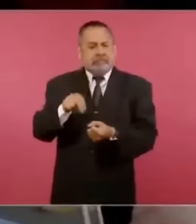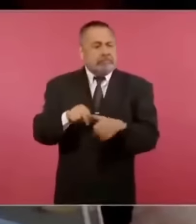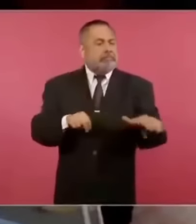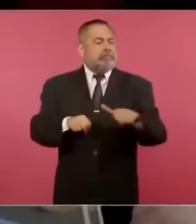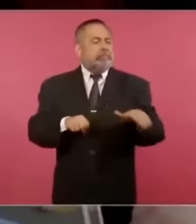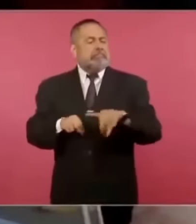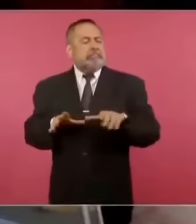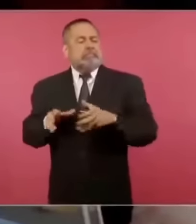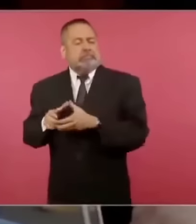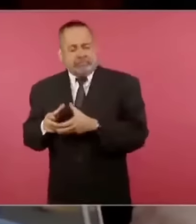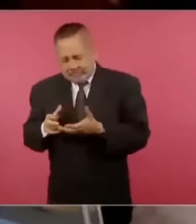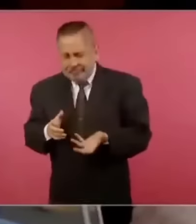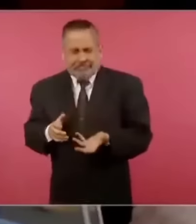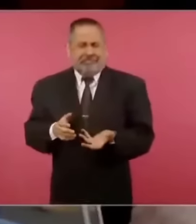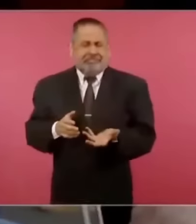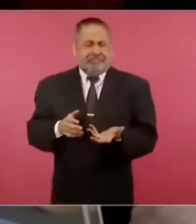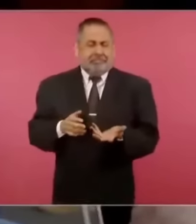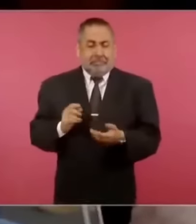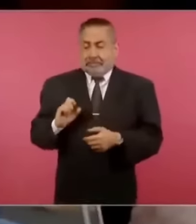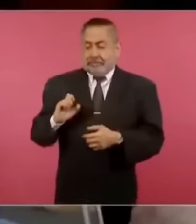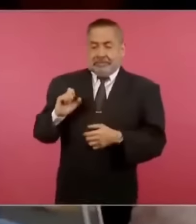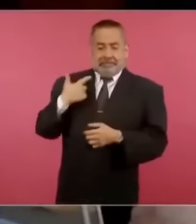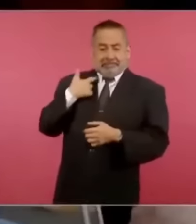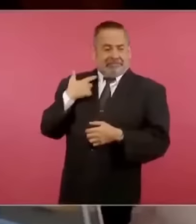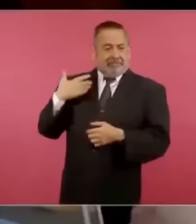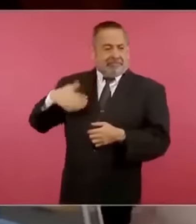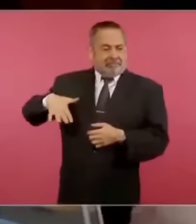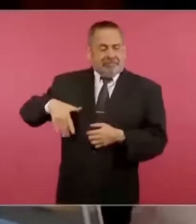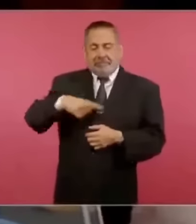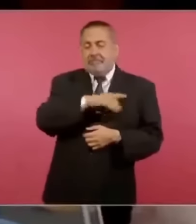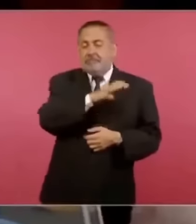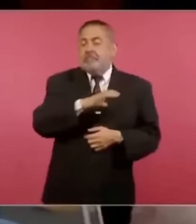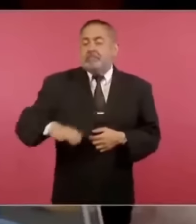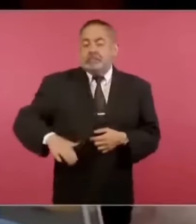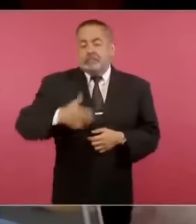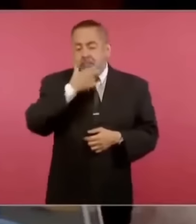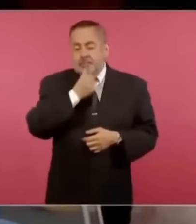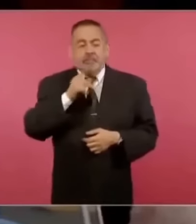recientes entrevistas de algunos candidatos que andan allá, candidatas,